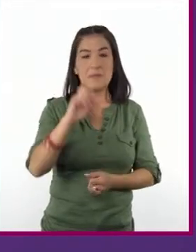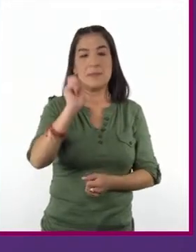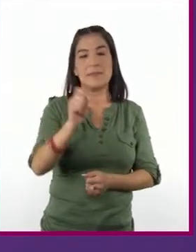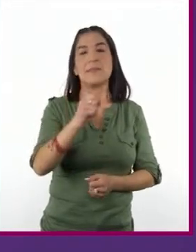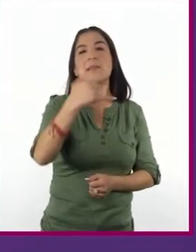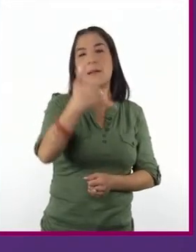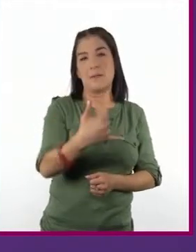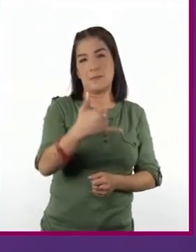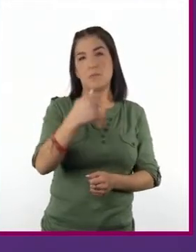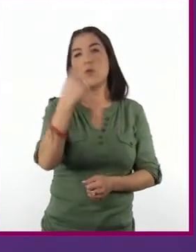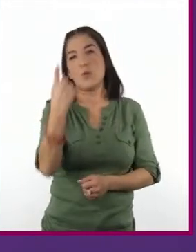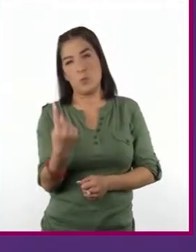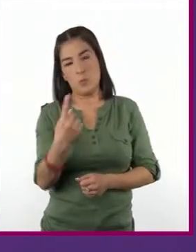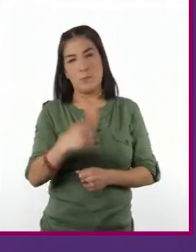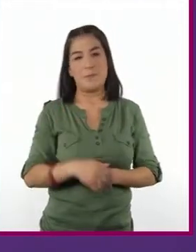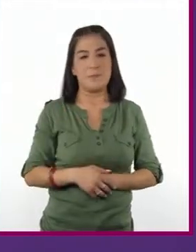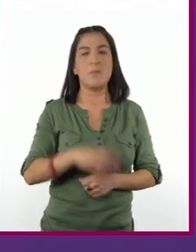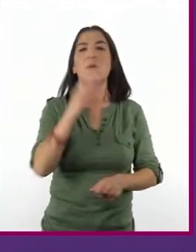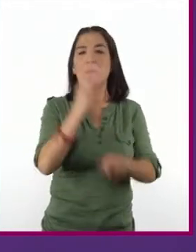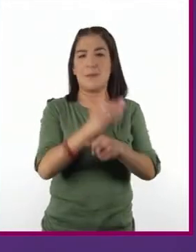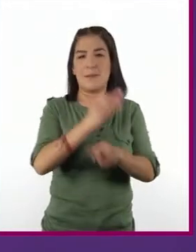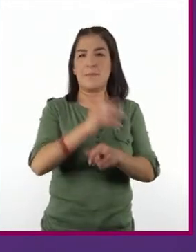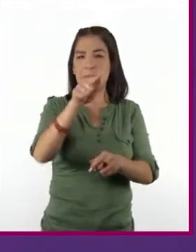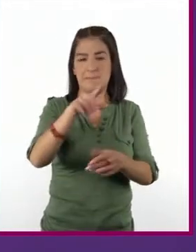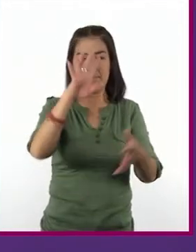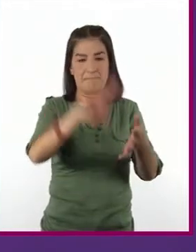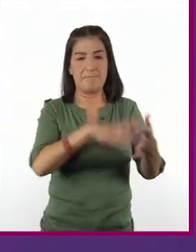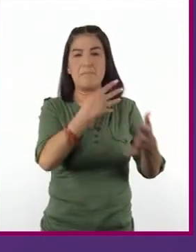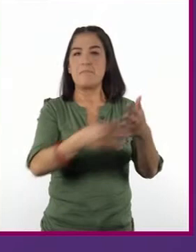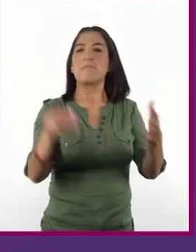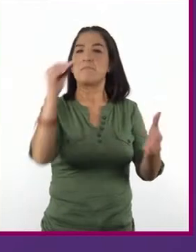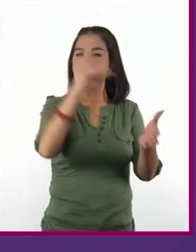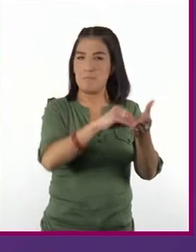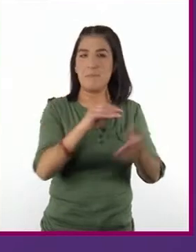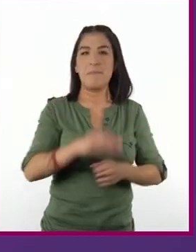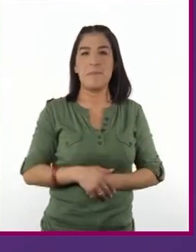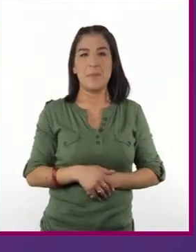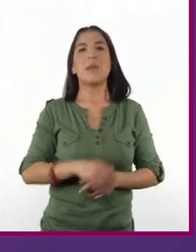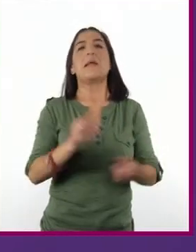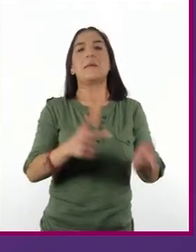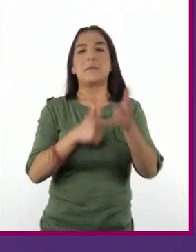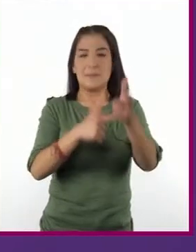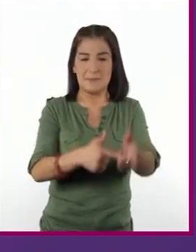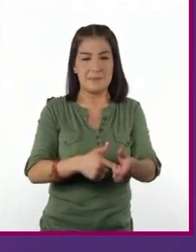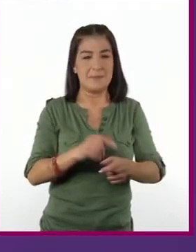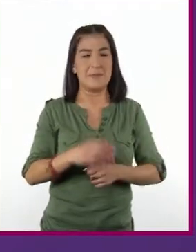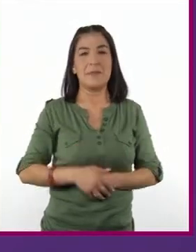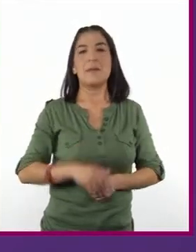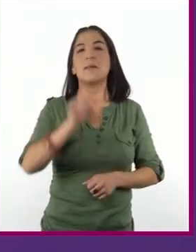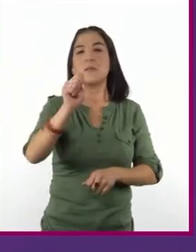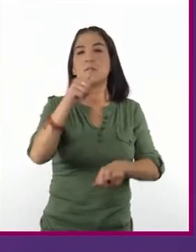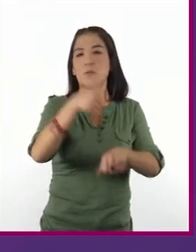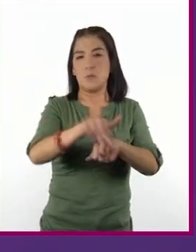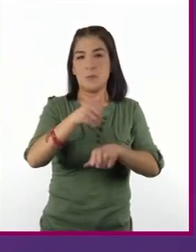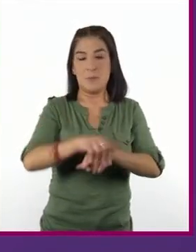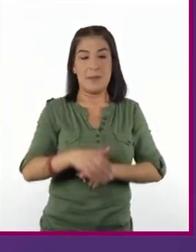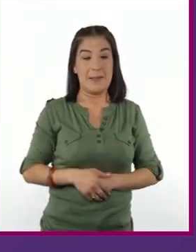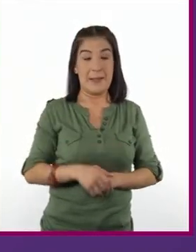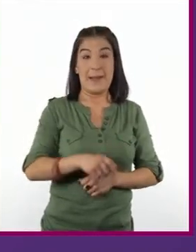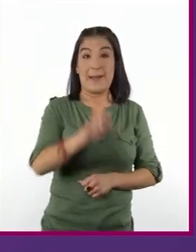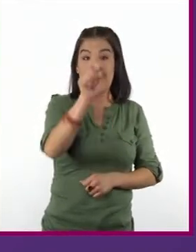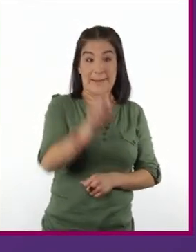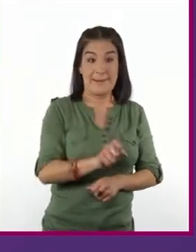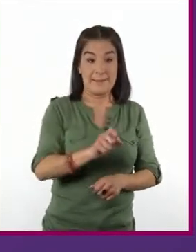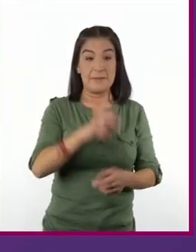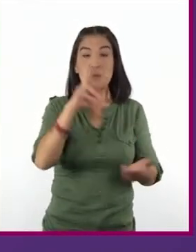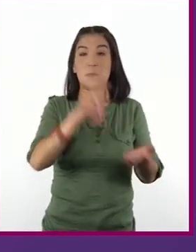1. Lo ponemos en la tabla. Muy bien. Continuamos ahora con los siguientes números. Cuando x vale